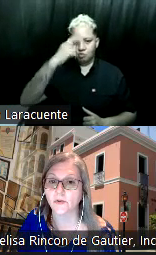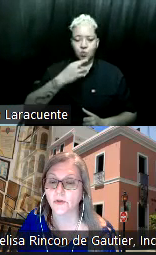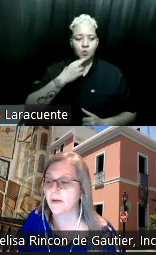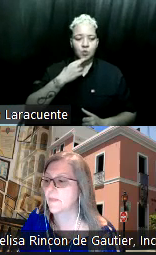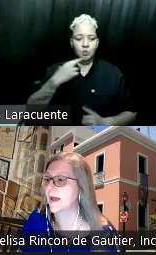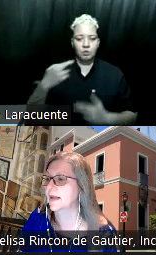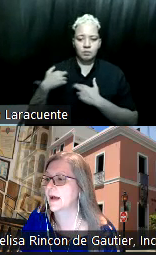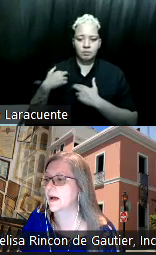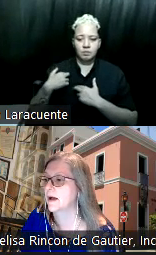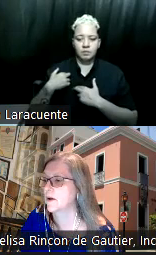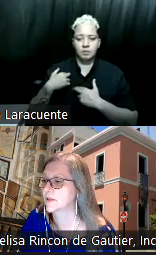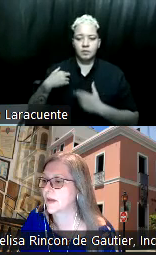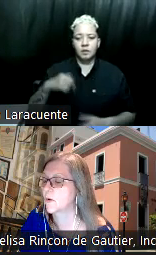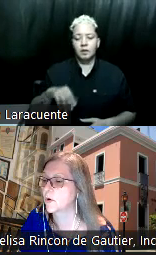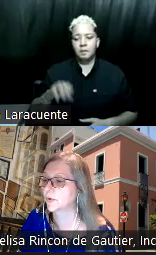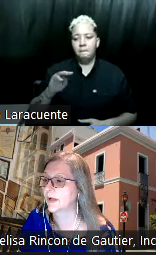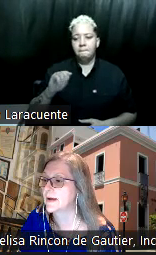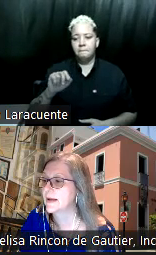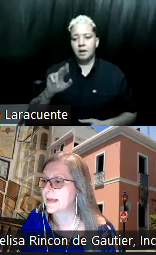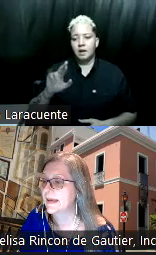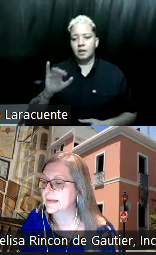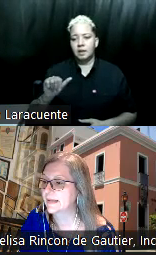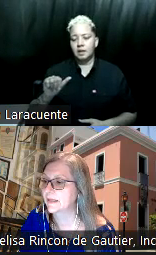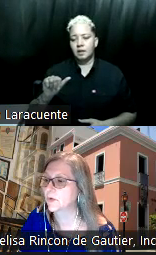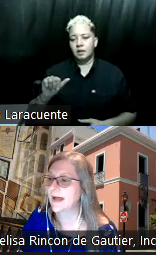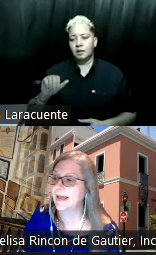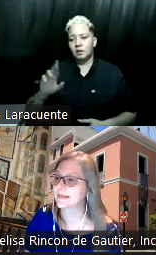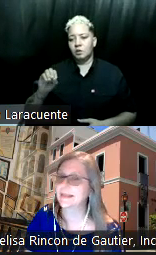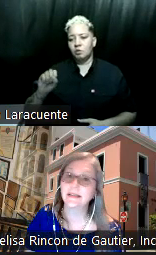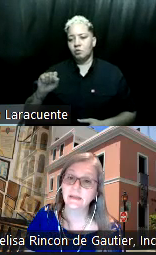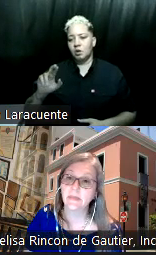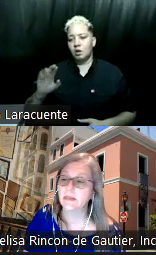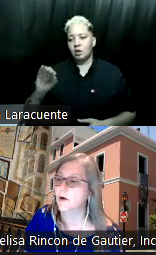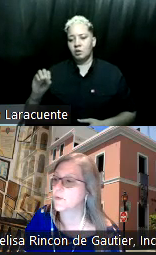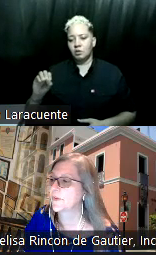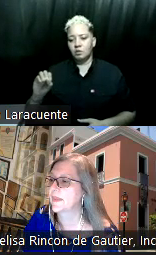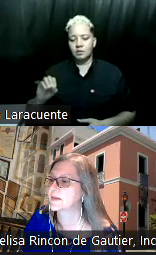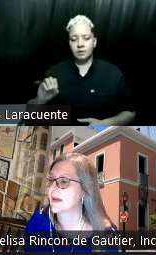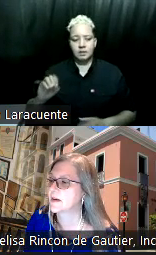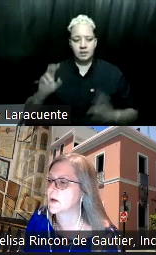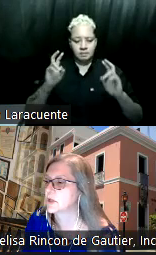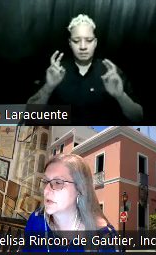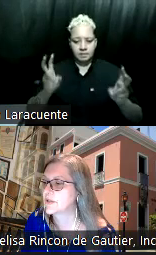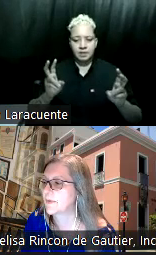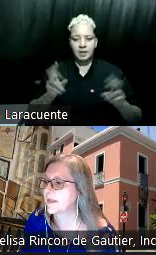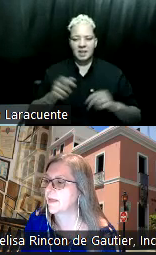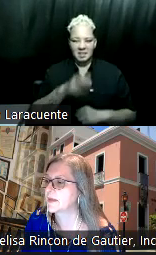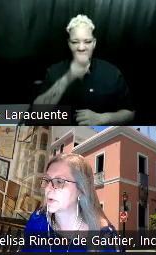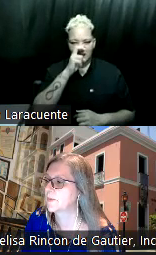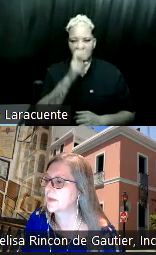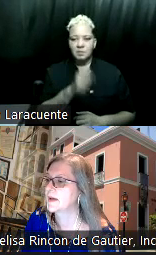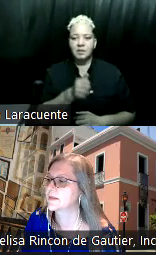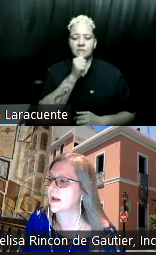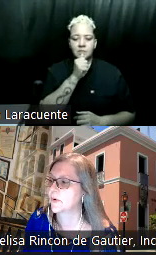de la doctora Mayra Rosario Urrutia y se Ah, titula Estrictamente Confidencial,